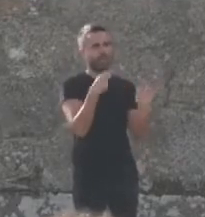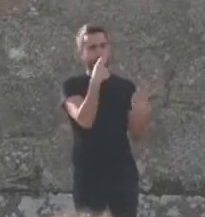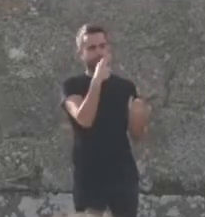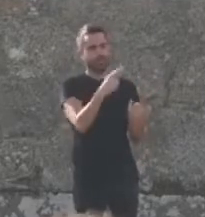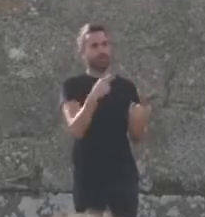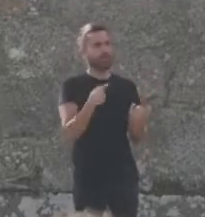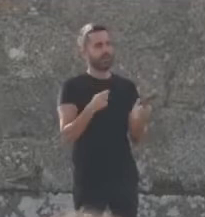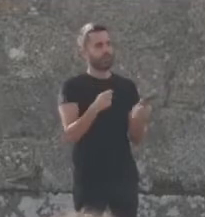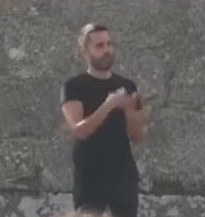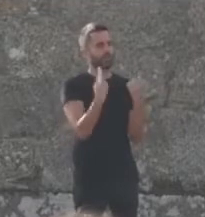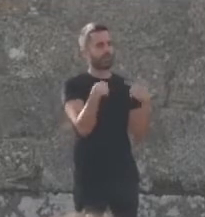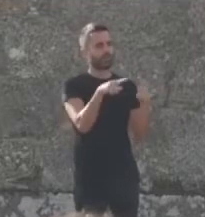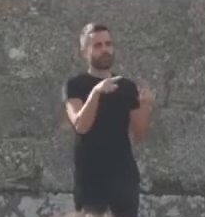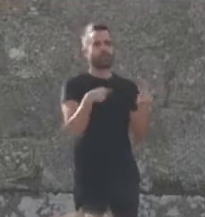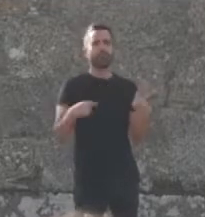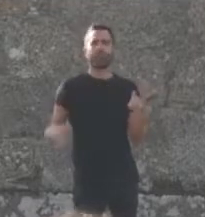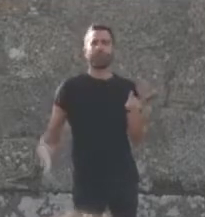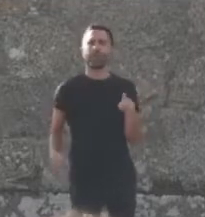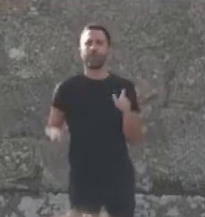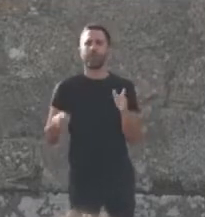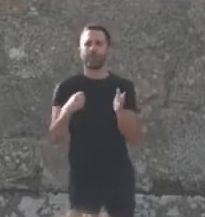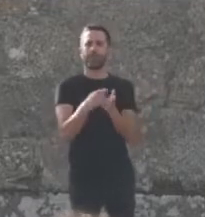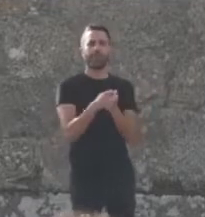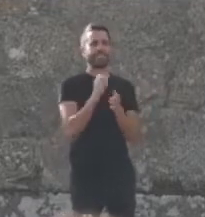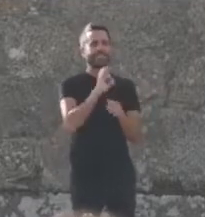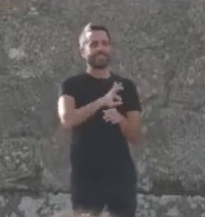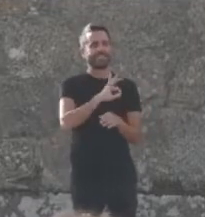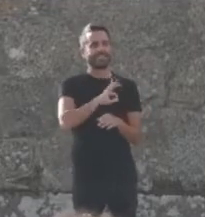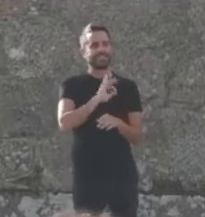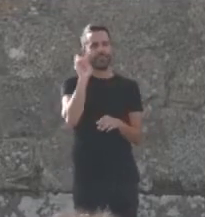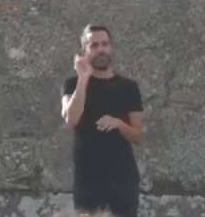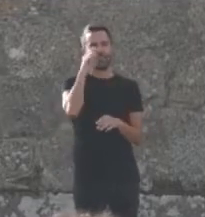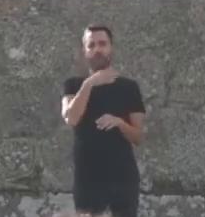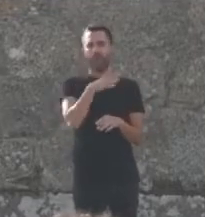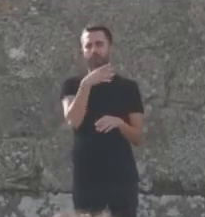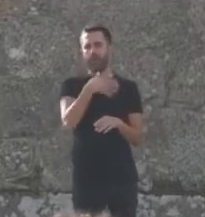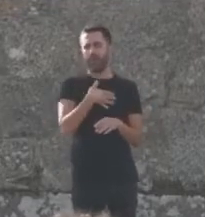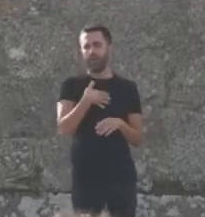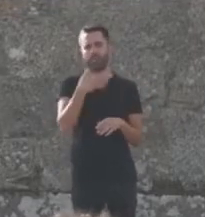pero foi financiado polo señor Feixó, que agora quere presumir non sei de que.